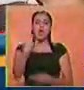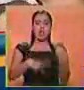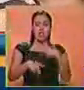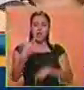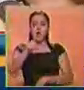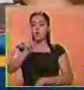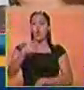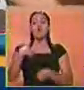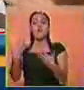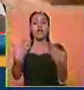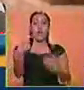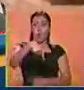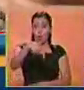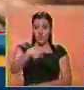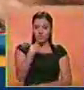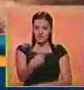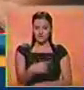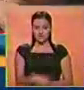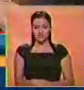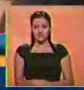ser distribuidas.